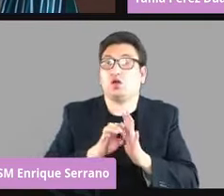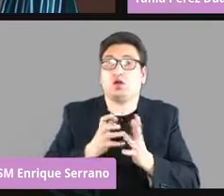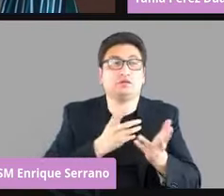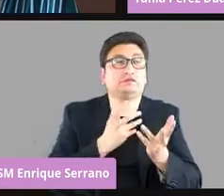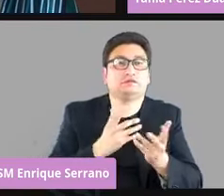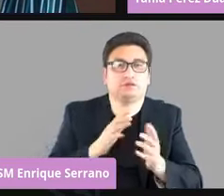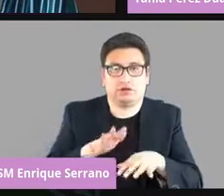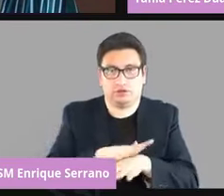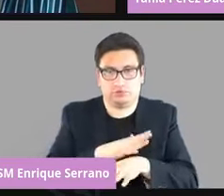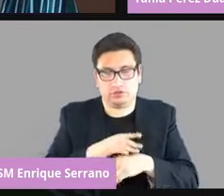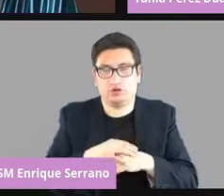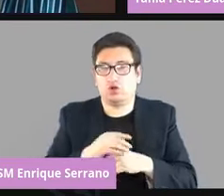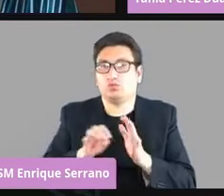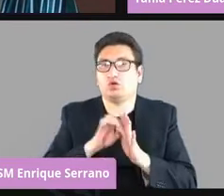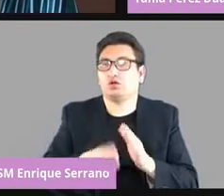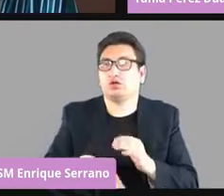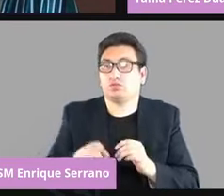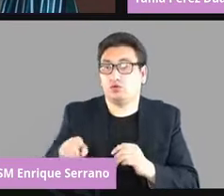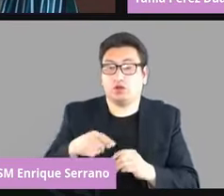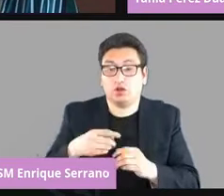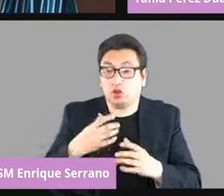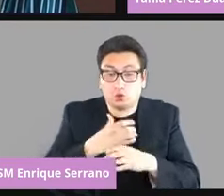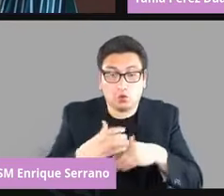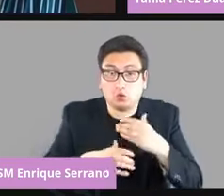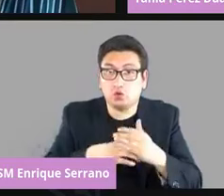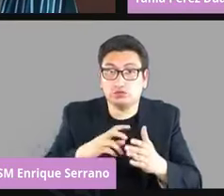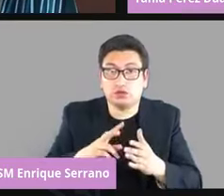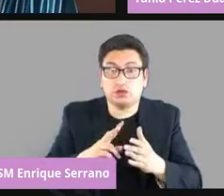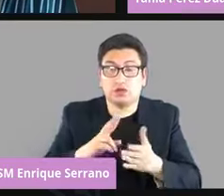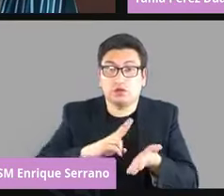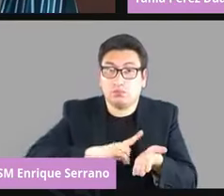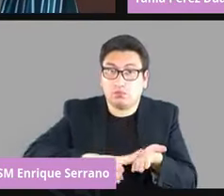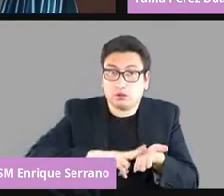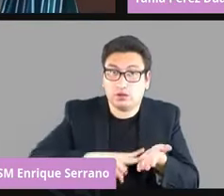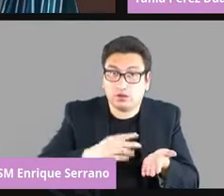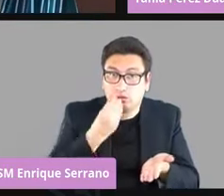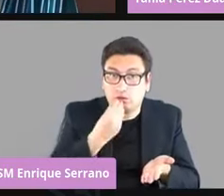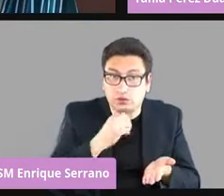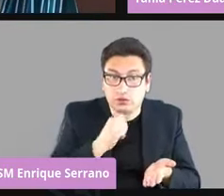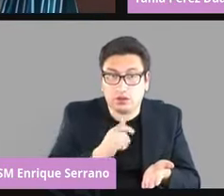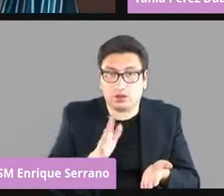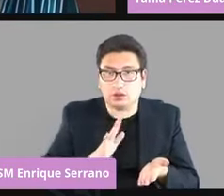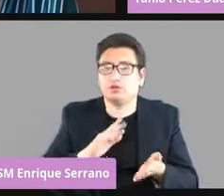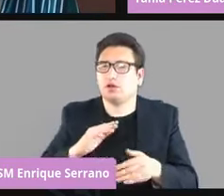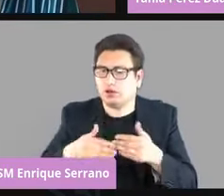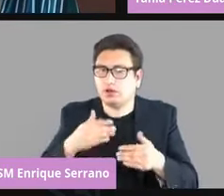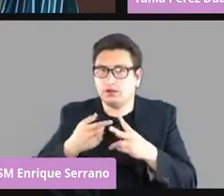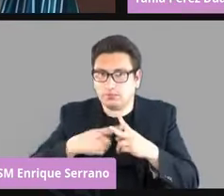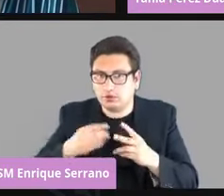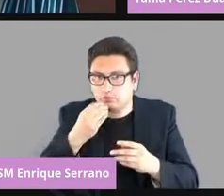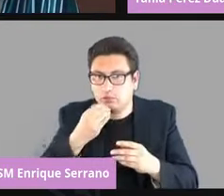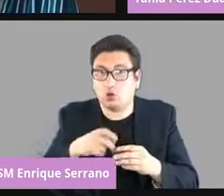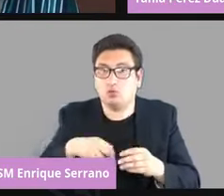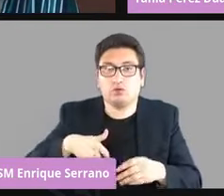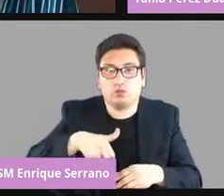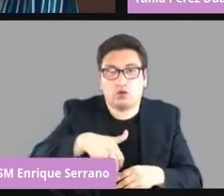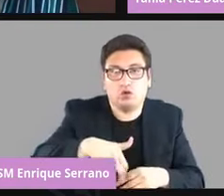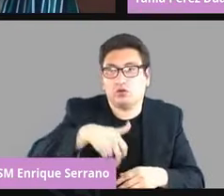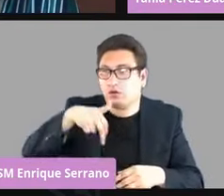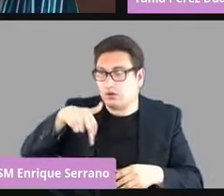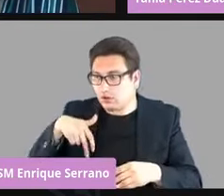a comer cosas verdes, porque antes no comía cosas verdes, o si de repente ya no se regresa, o si ya, o